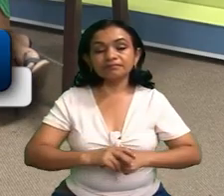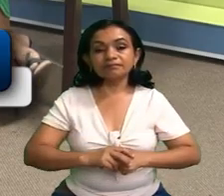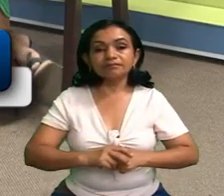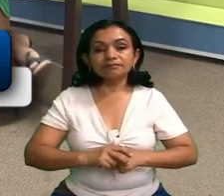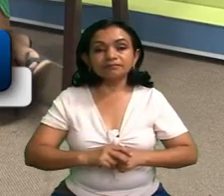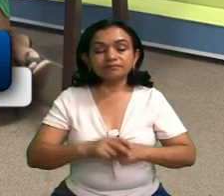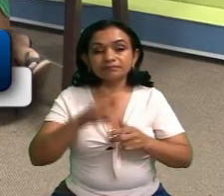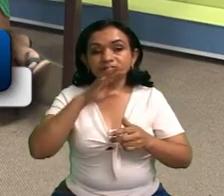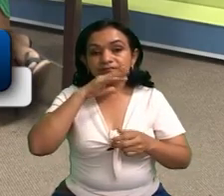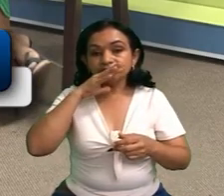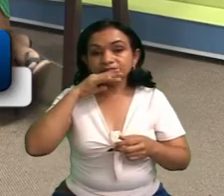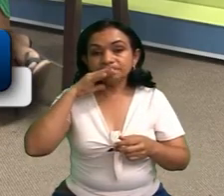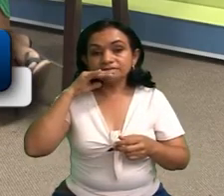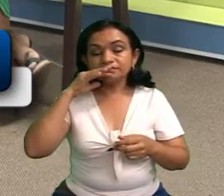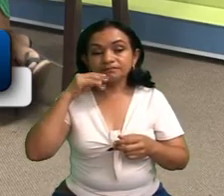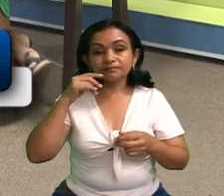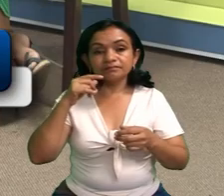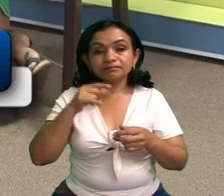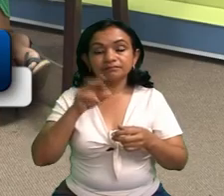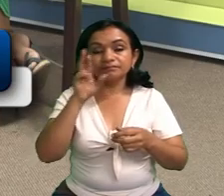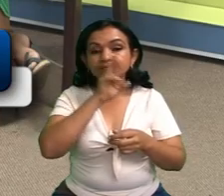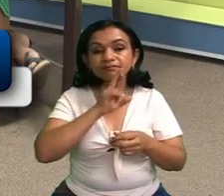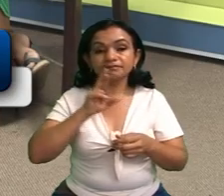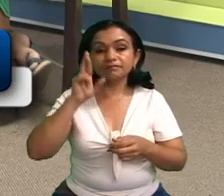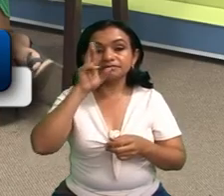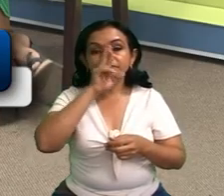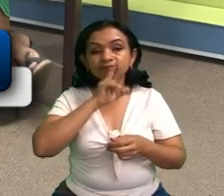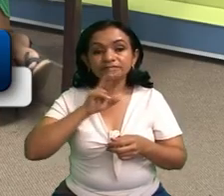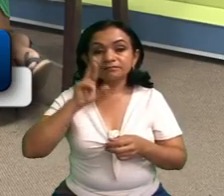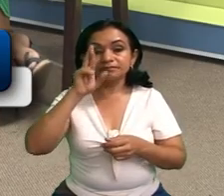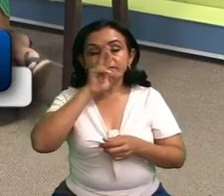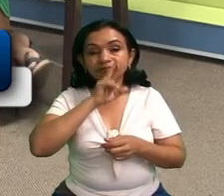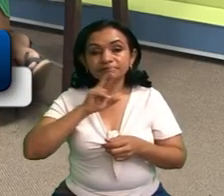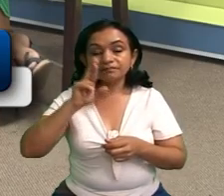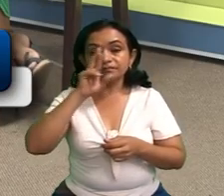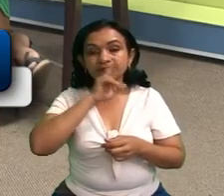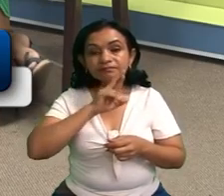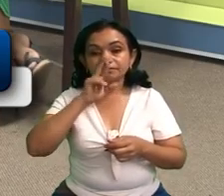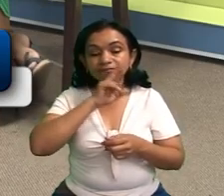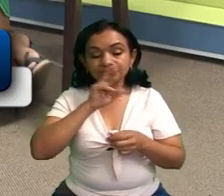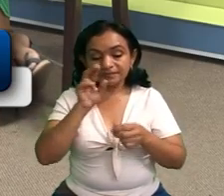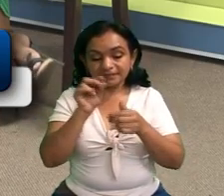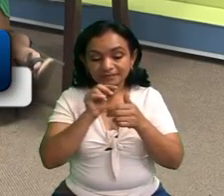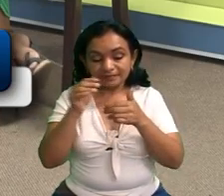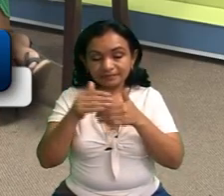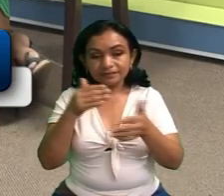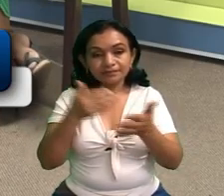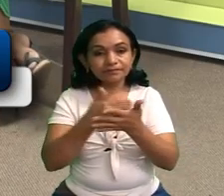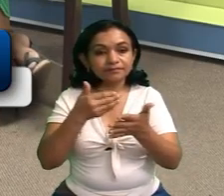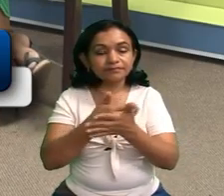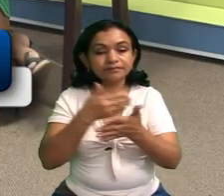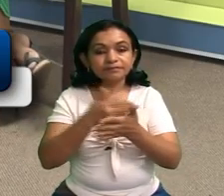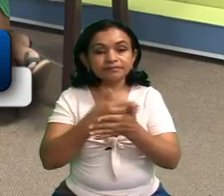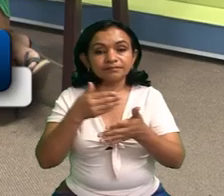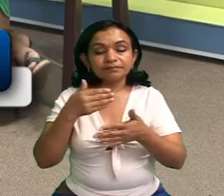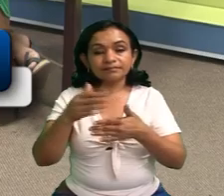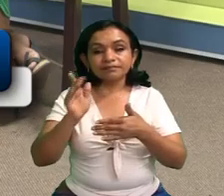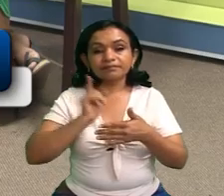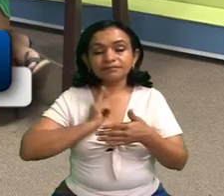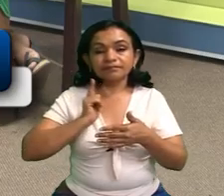según su color. Existen las estrías rojas, que son las estrías recientes, las nuevas. Ese tipo de estrías